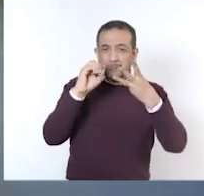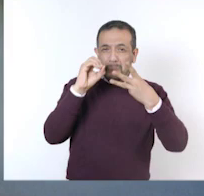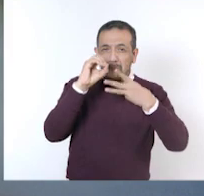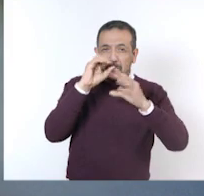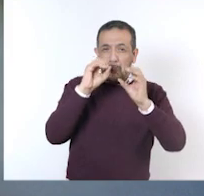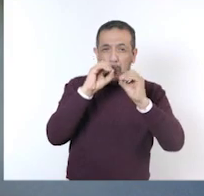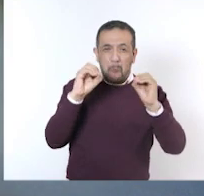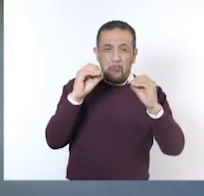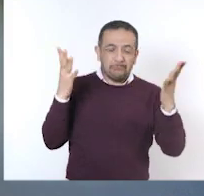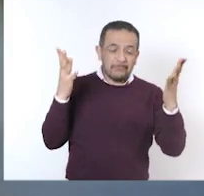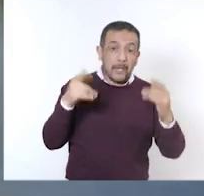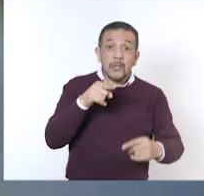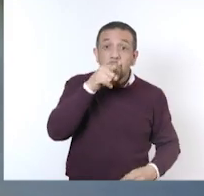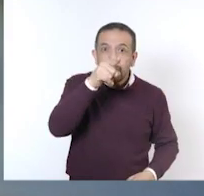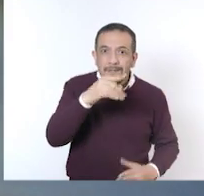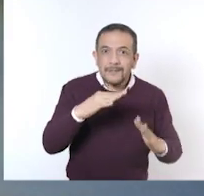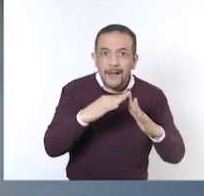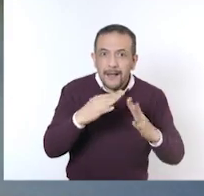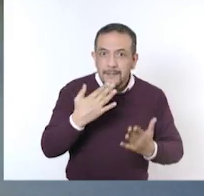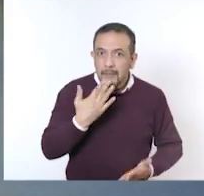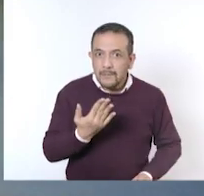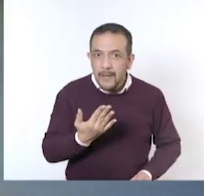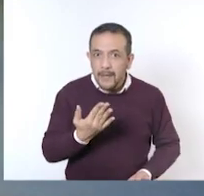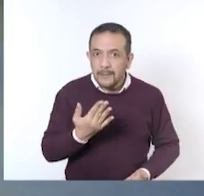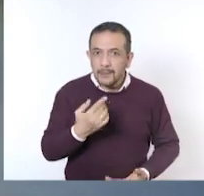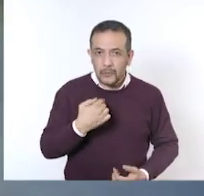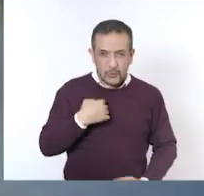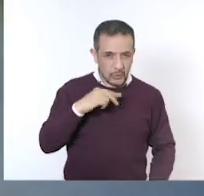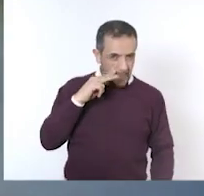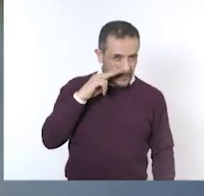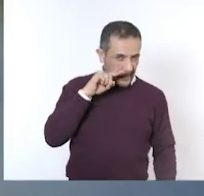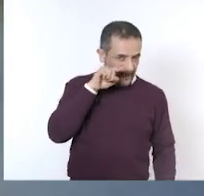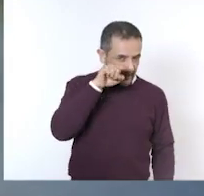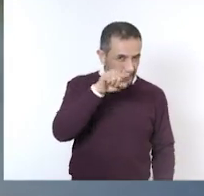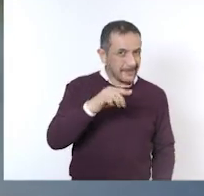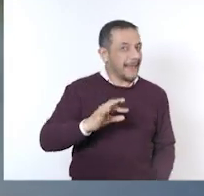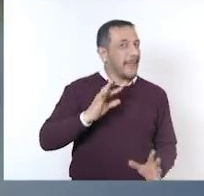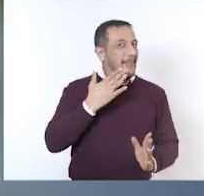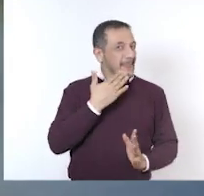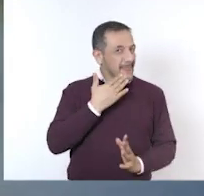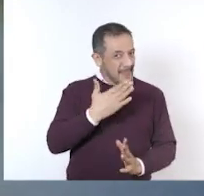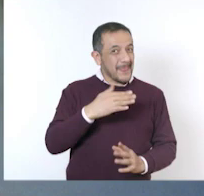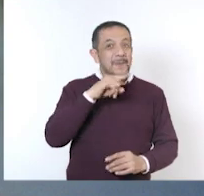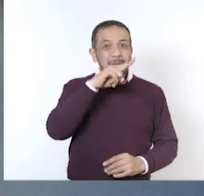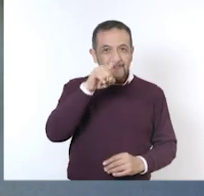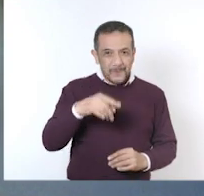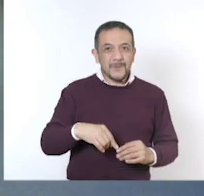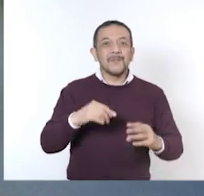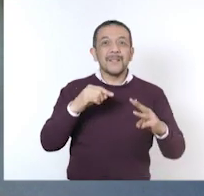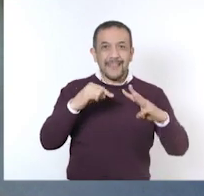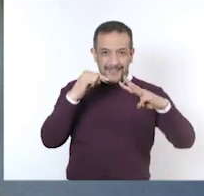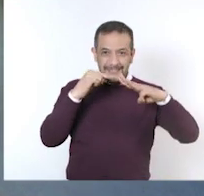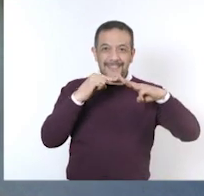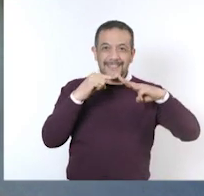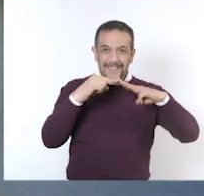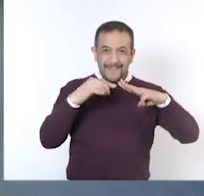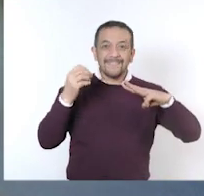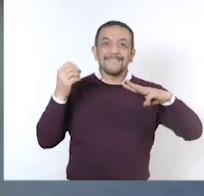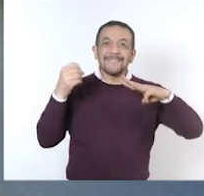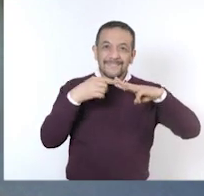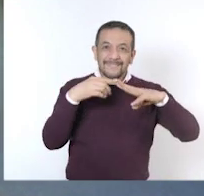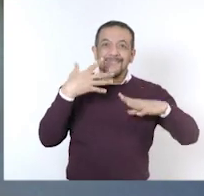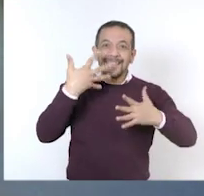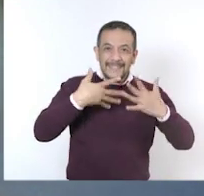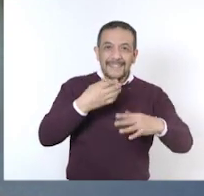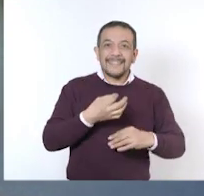Ningún punto. ¿Cómo les fue a ustedes? Yo vi que lo hicieron muy bien. Algunos mira, metieron Juanito 15 sí lo, puntos. Juanito ya lo